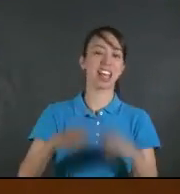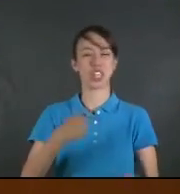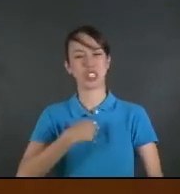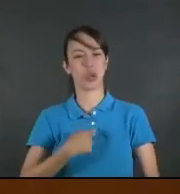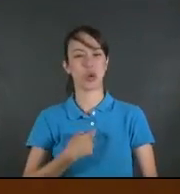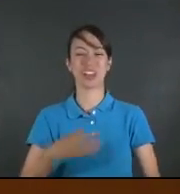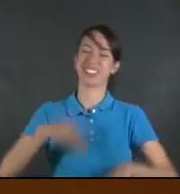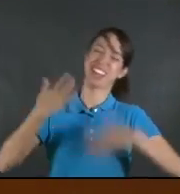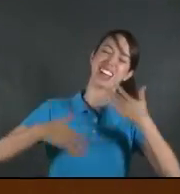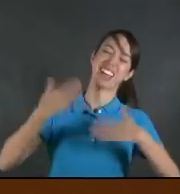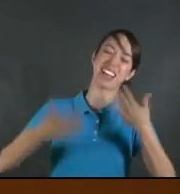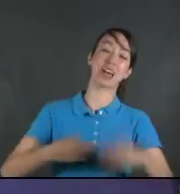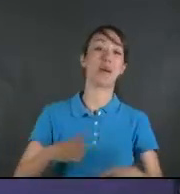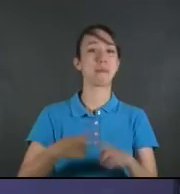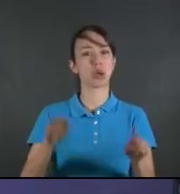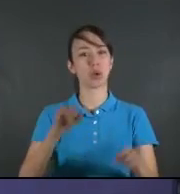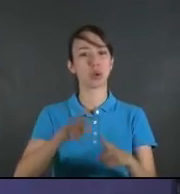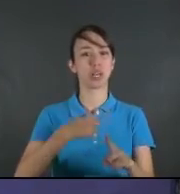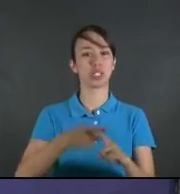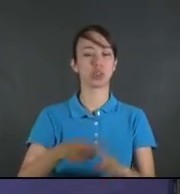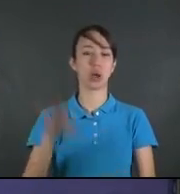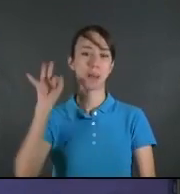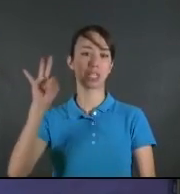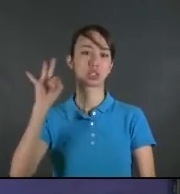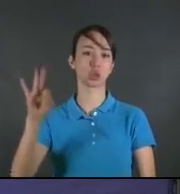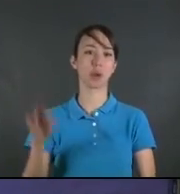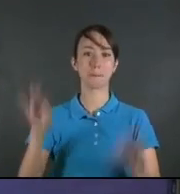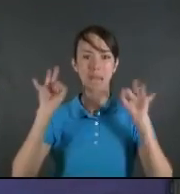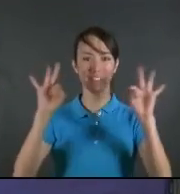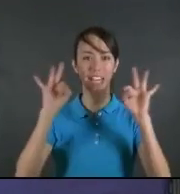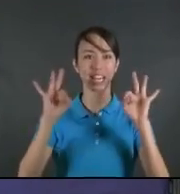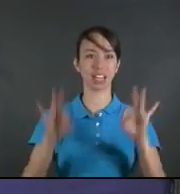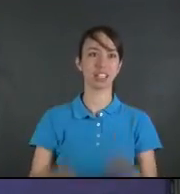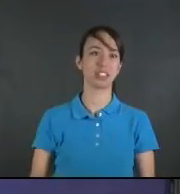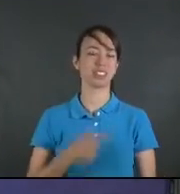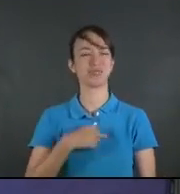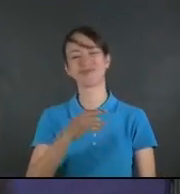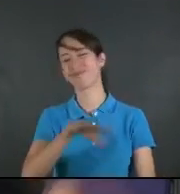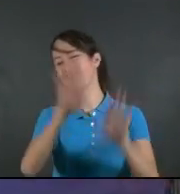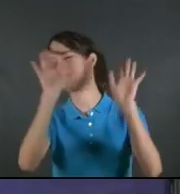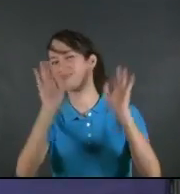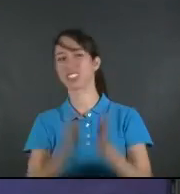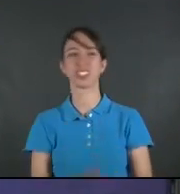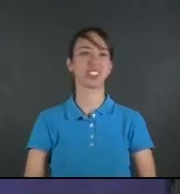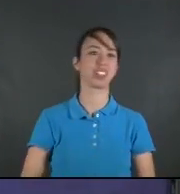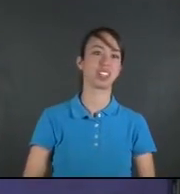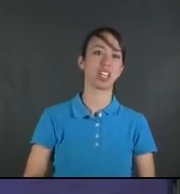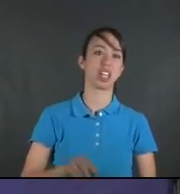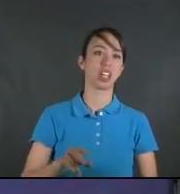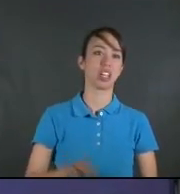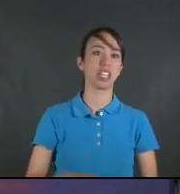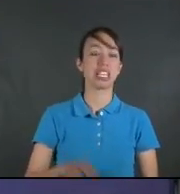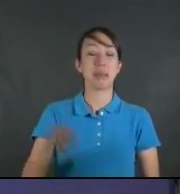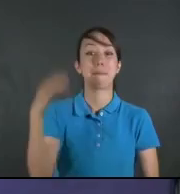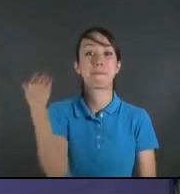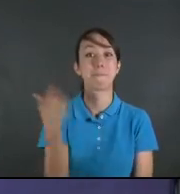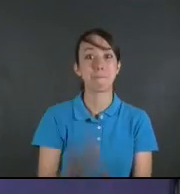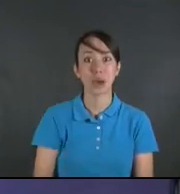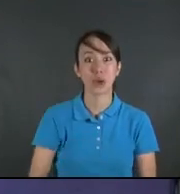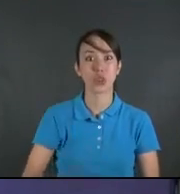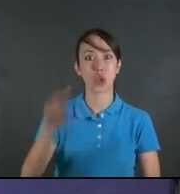canto hermano pero ya cuando el pastor se pone a predicar peor ahora que está con lentes oscuros que no no le miro los ojos